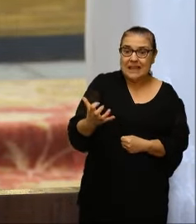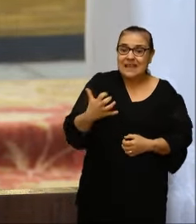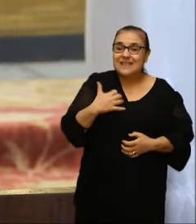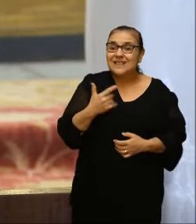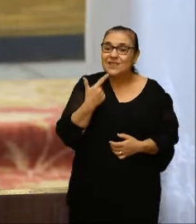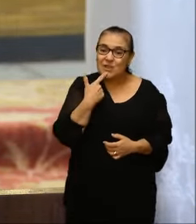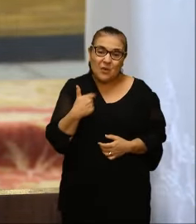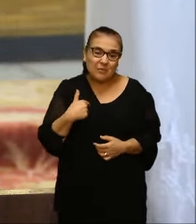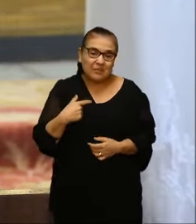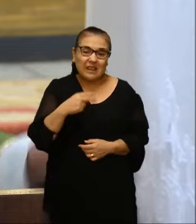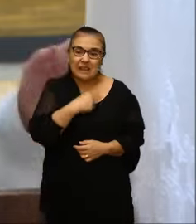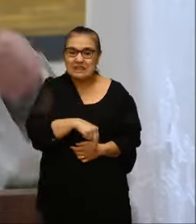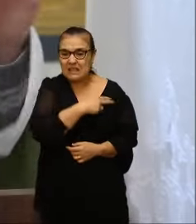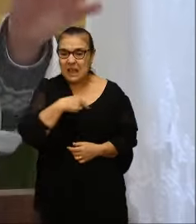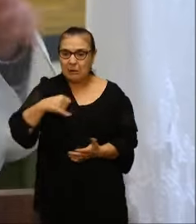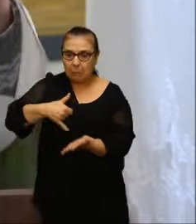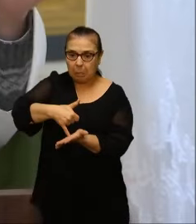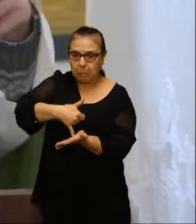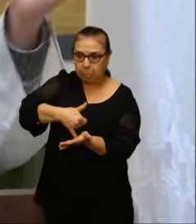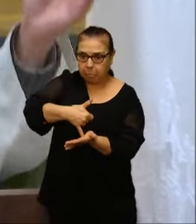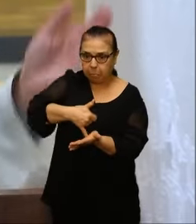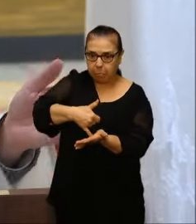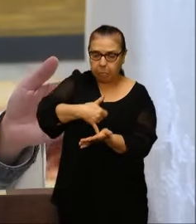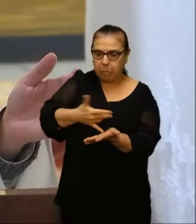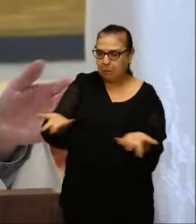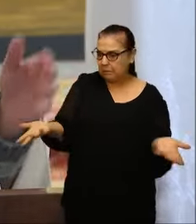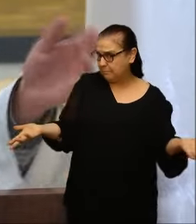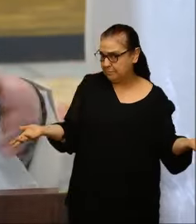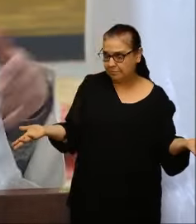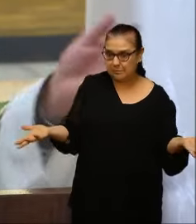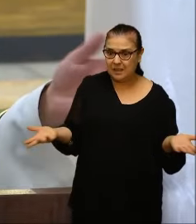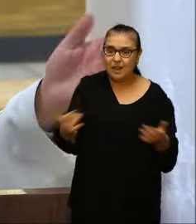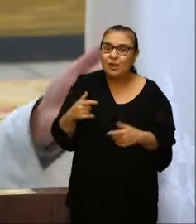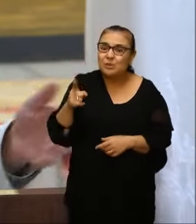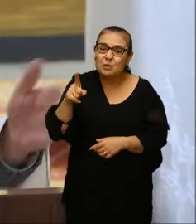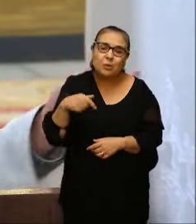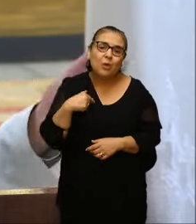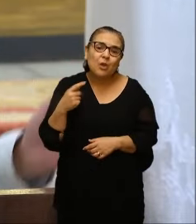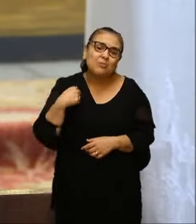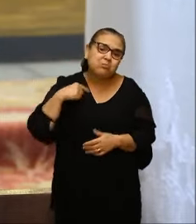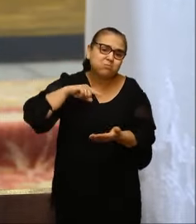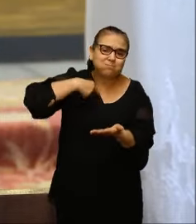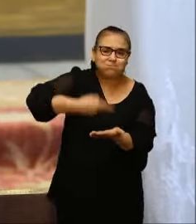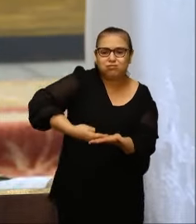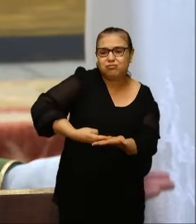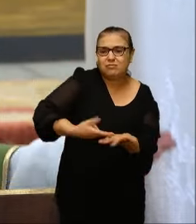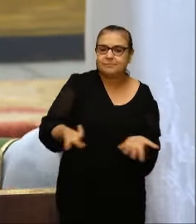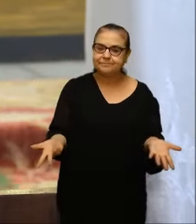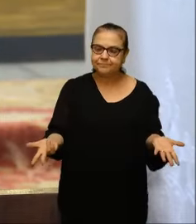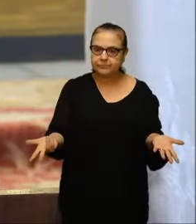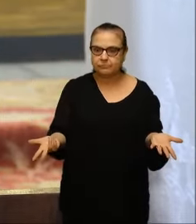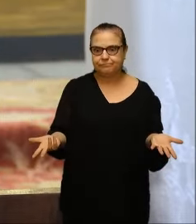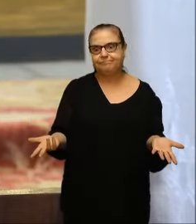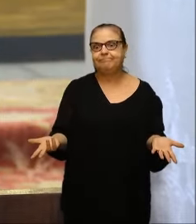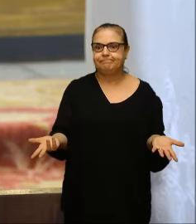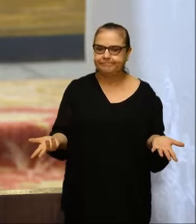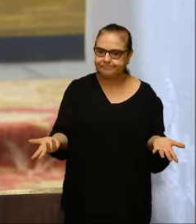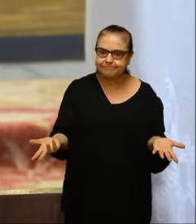de plastilina, de estos que te mangonean a cualquier precio y tú te caes enseguida ante cualquier dificultad, pues ya me dirás